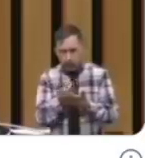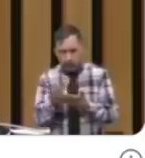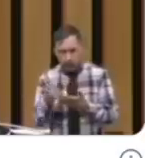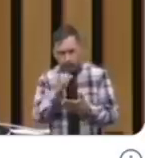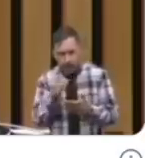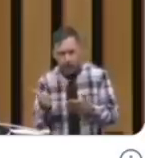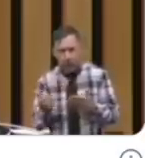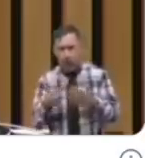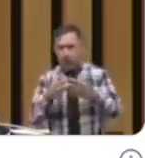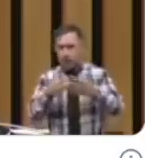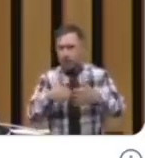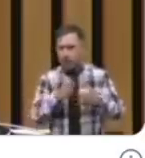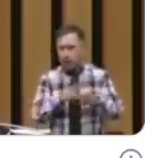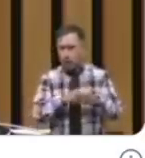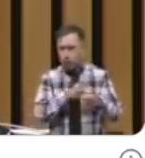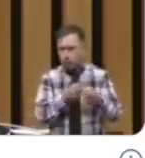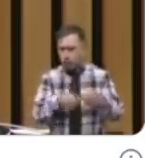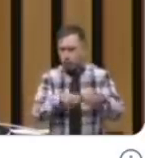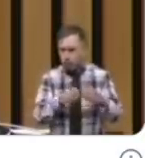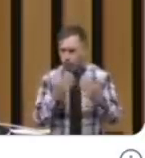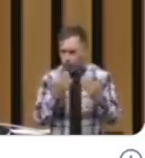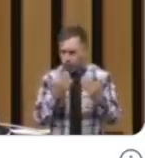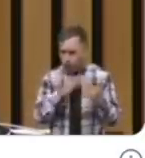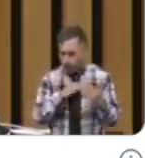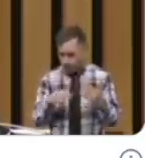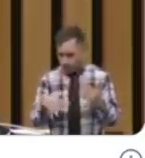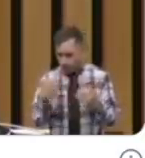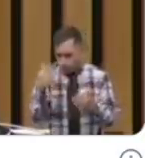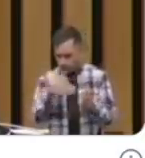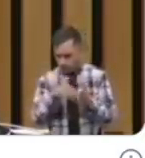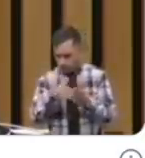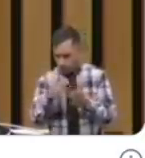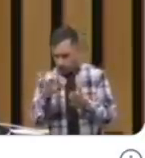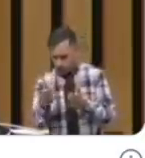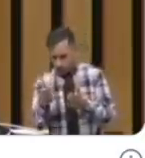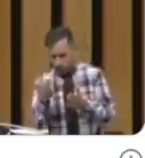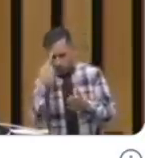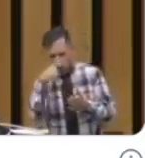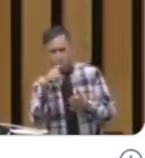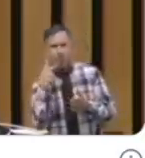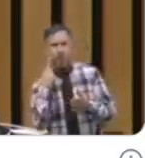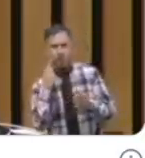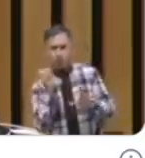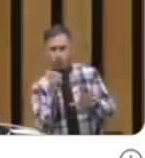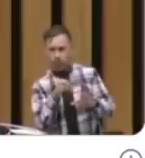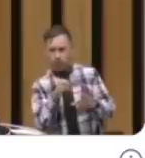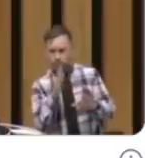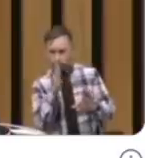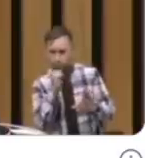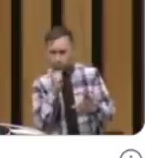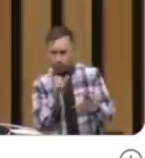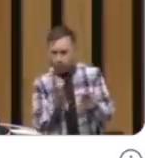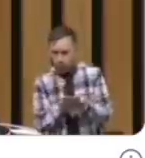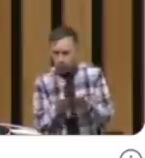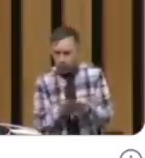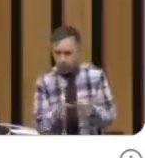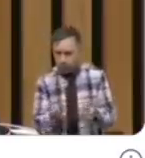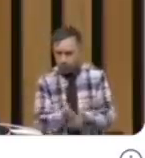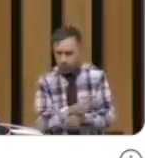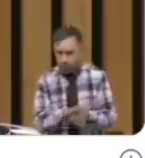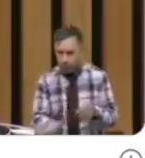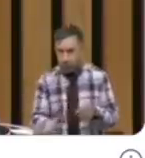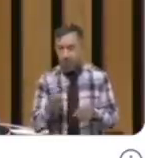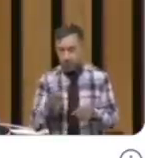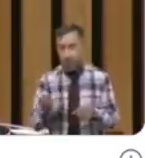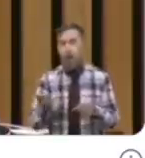empresariales pueden donar 14 millones de pesos a actividades políticas pues bien de las solicitudes de información realizadas a las